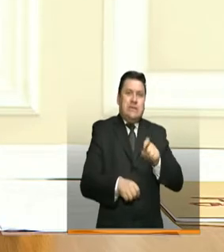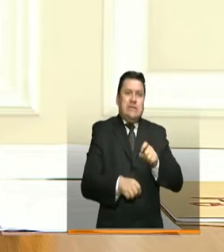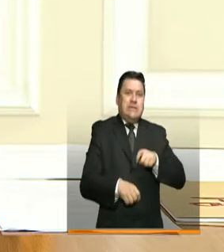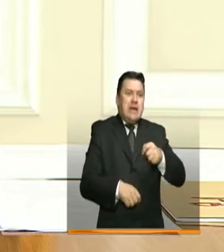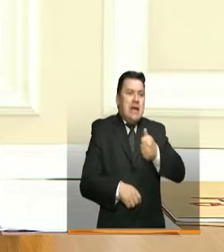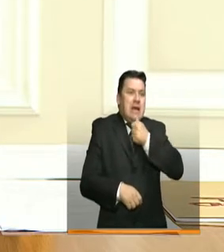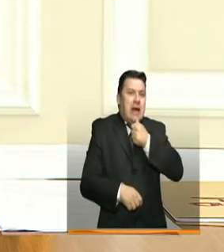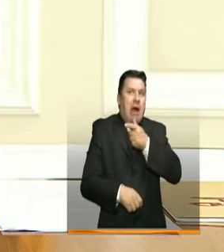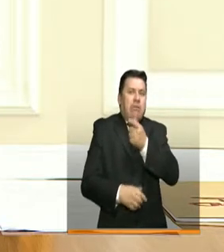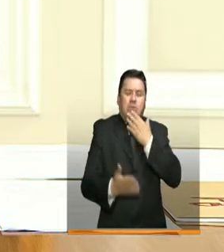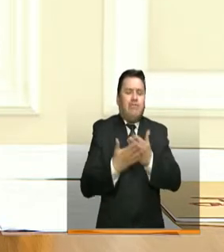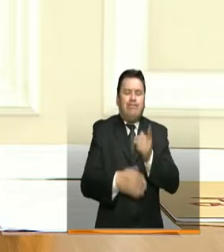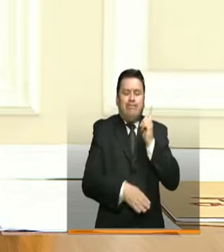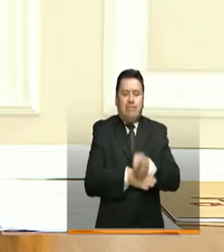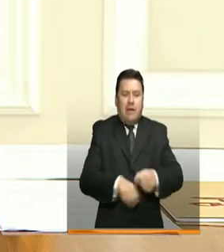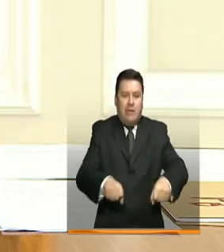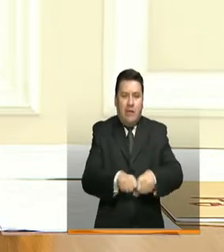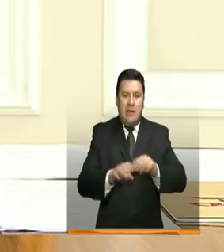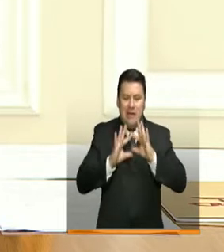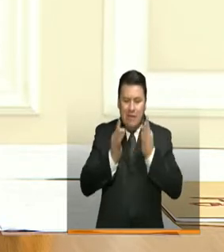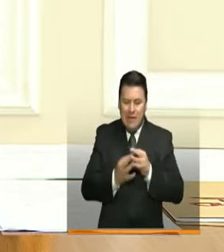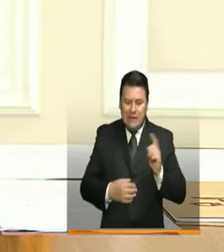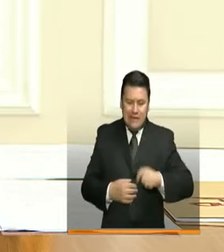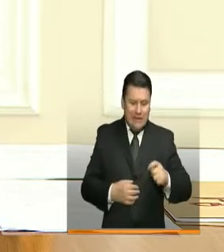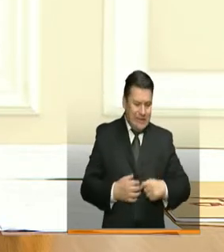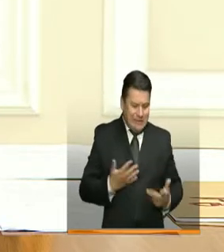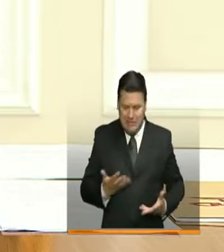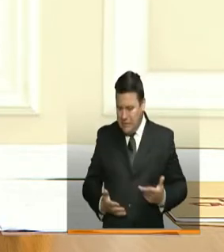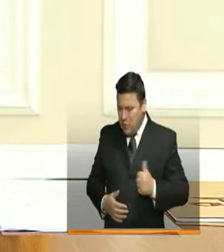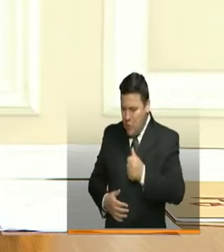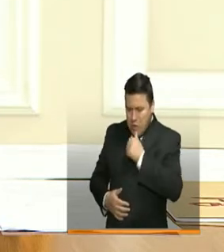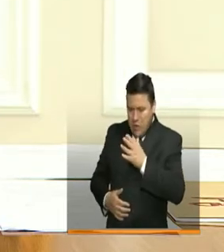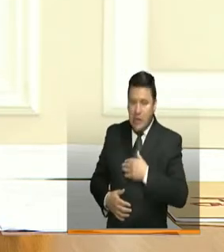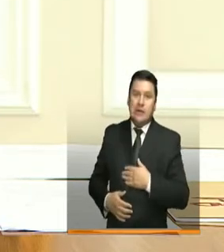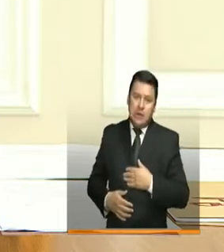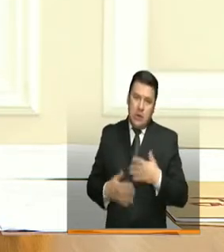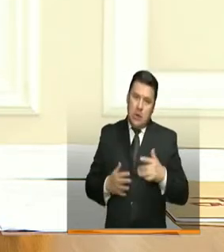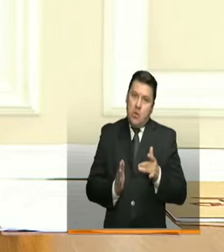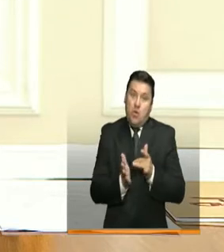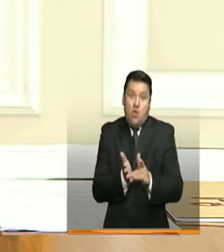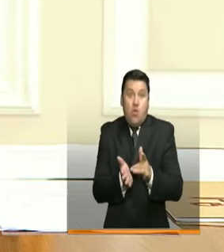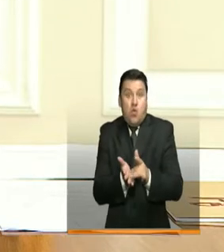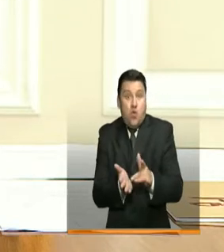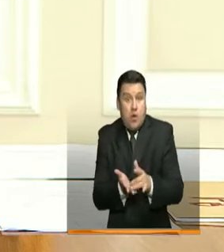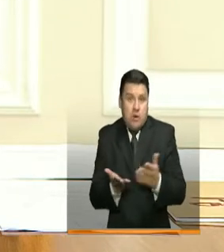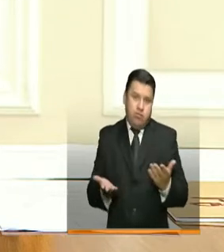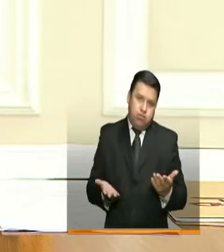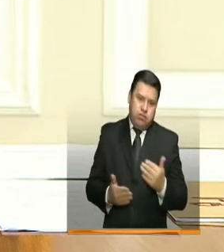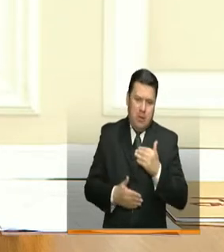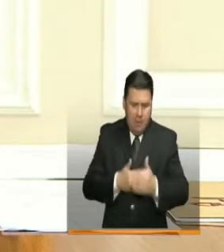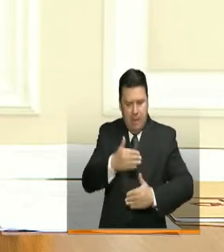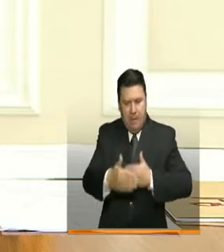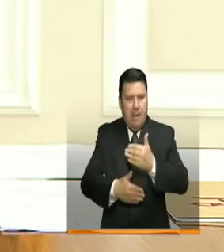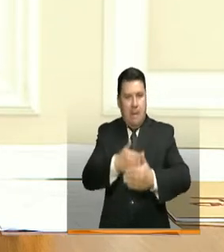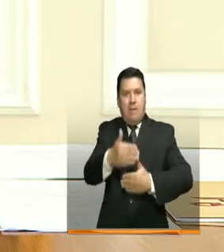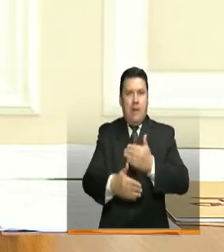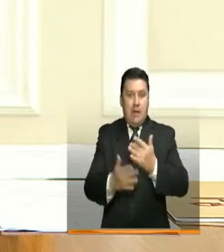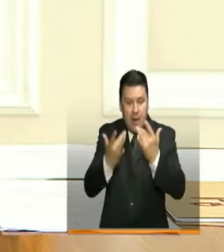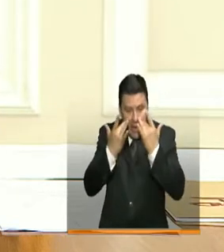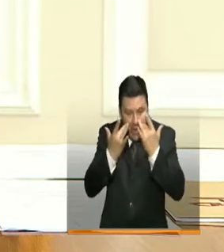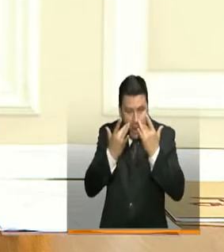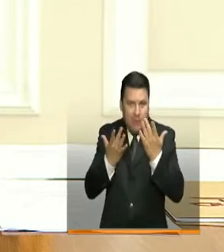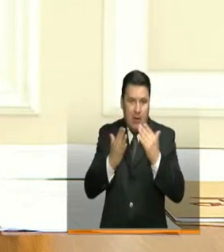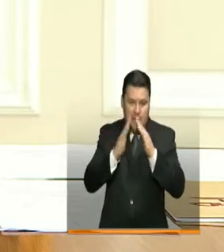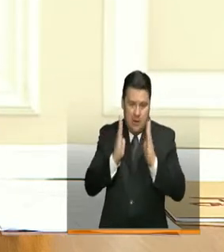acceso para las familias que más lo necesitan y que además es urgente para seguir avanzando las medidas de higiene